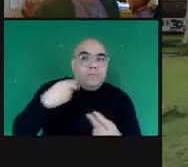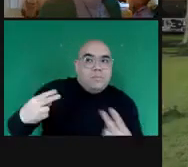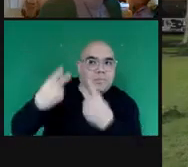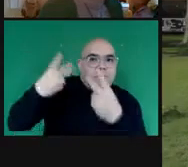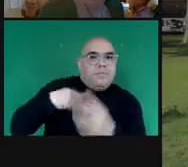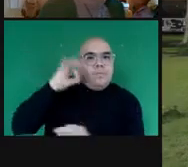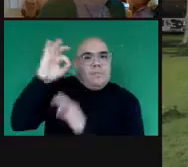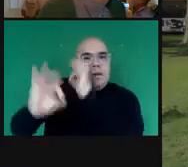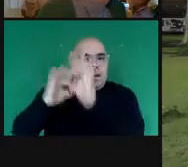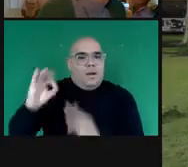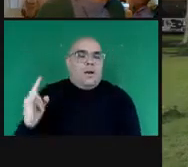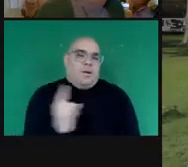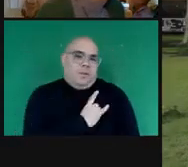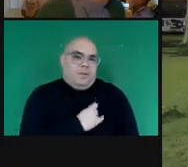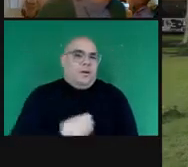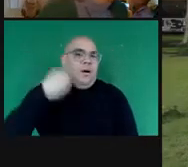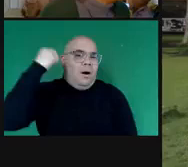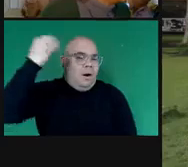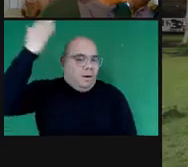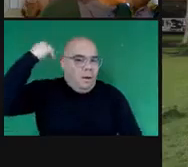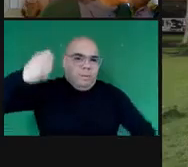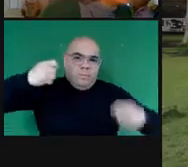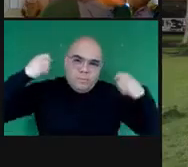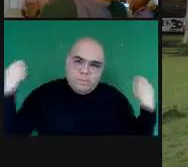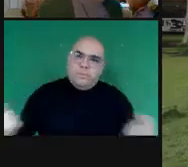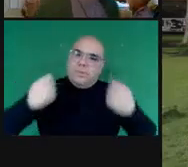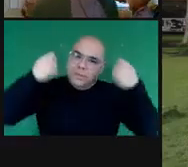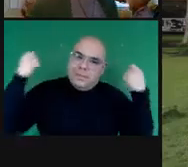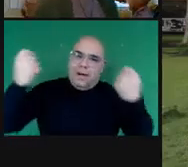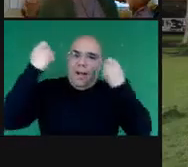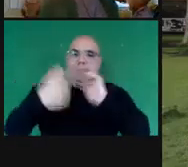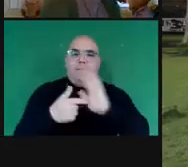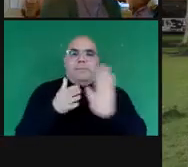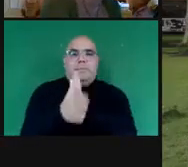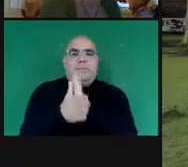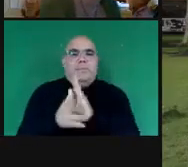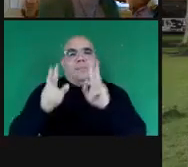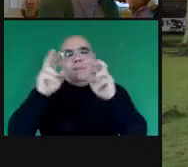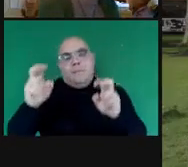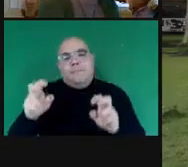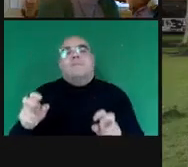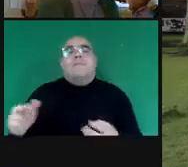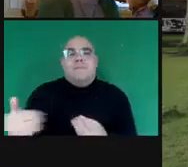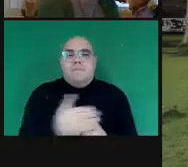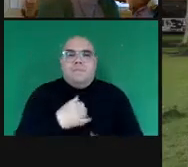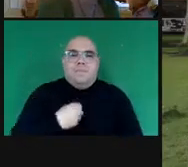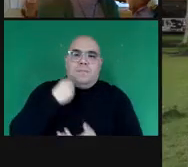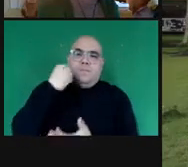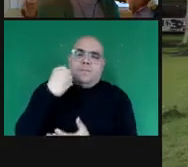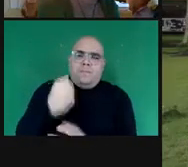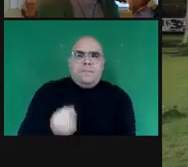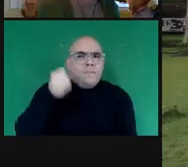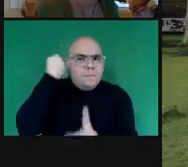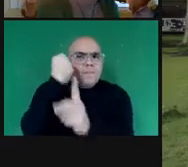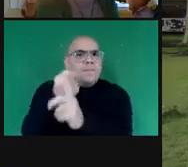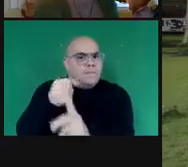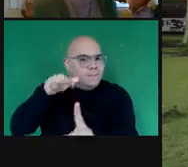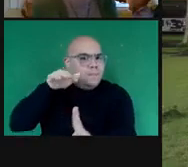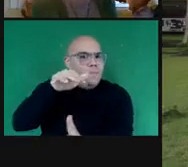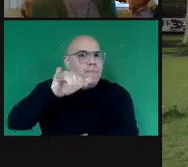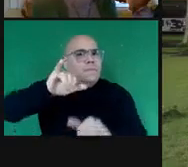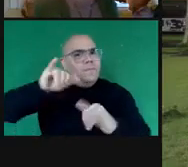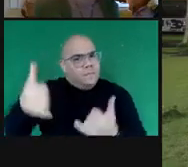La universidad ha hecho campañas grandes de difusión sobre su patrimonio que han tenido impacto y creo que han sido